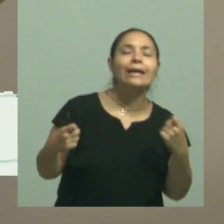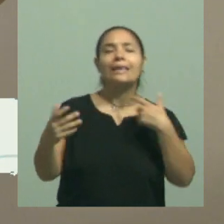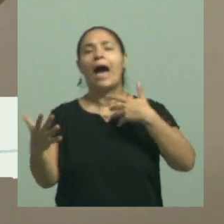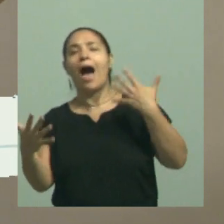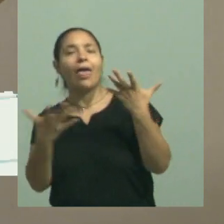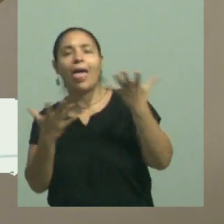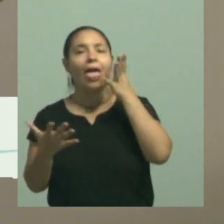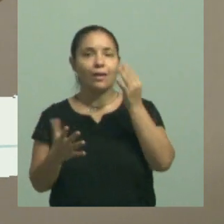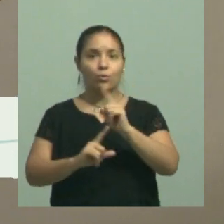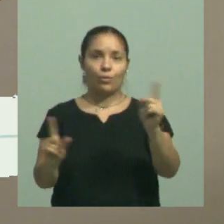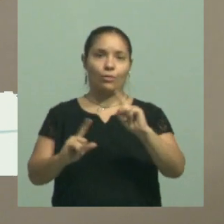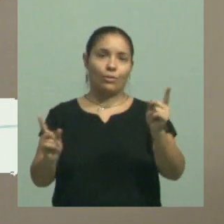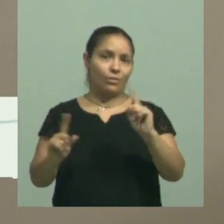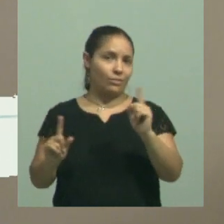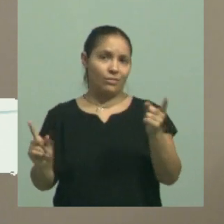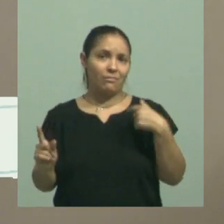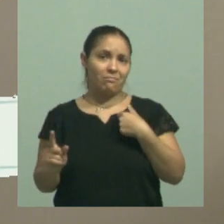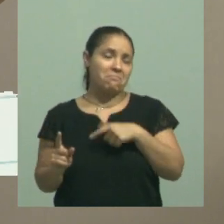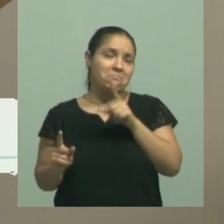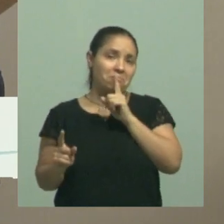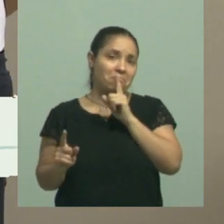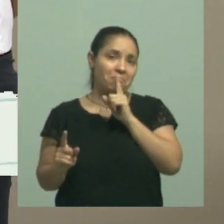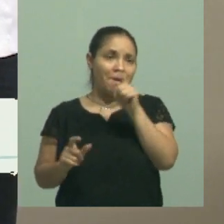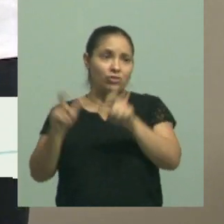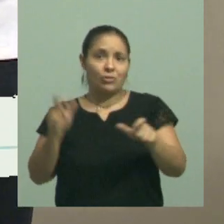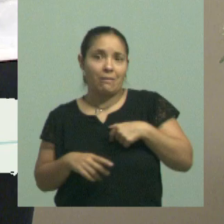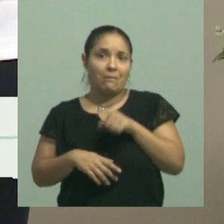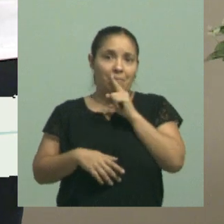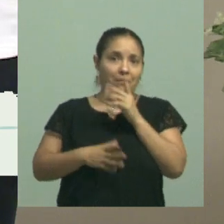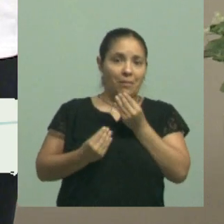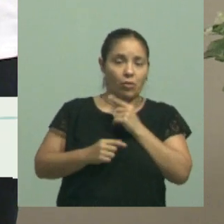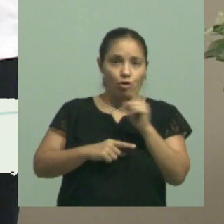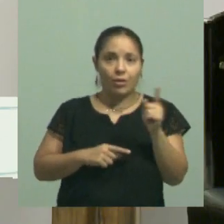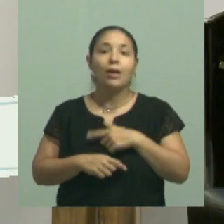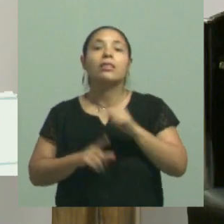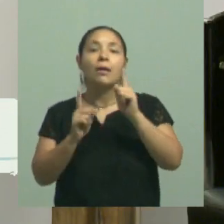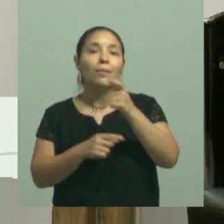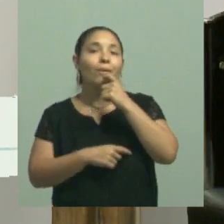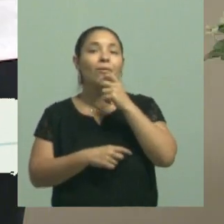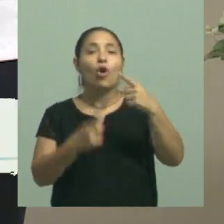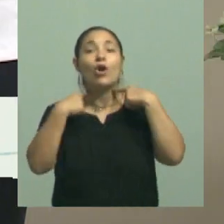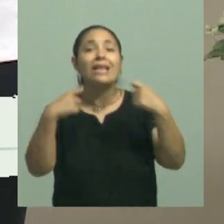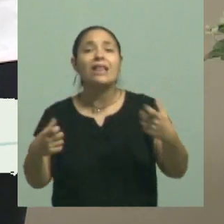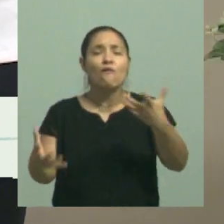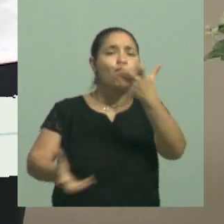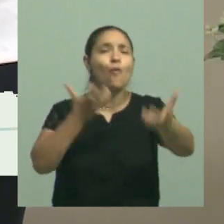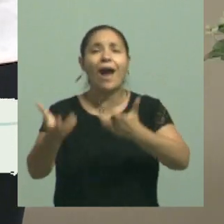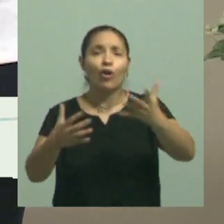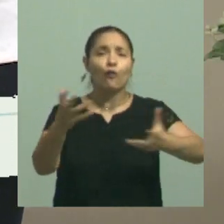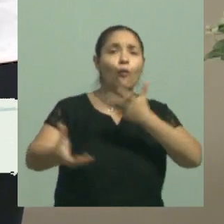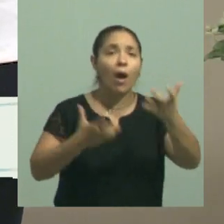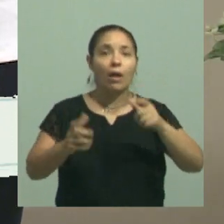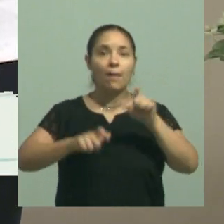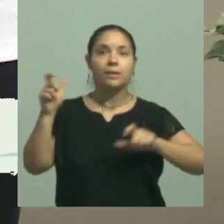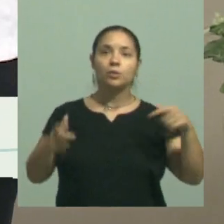pedir o decir fuego, fuego, y la gente por curiosidad sale. Ah, en cambio, cuando vos decís ayuda, bueno, socorro no y demás, la gente tiende no